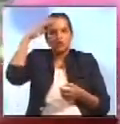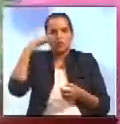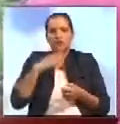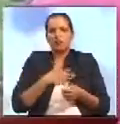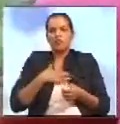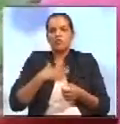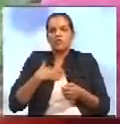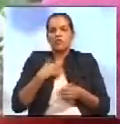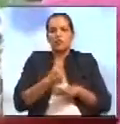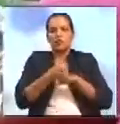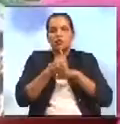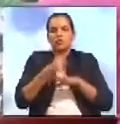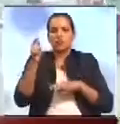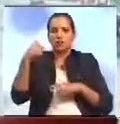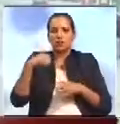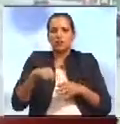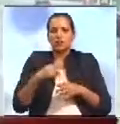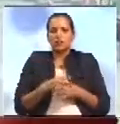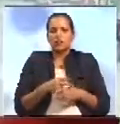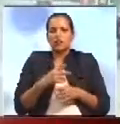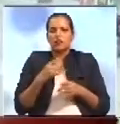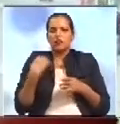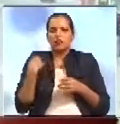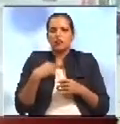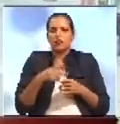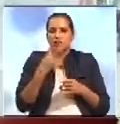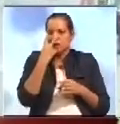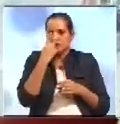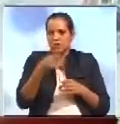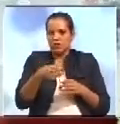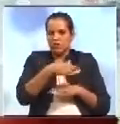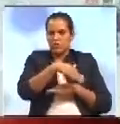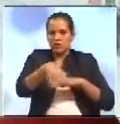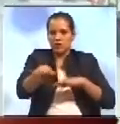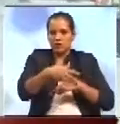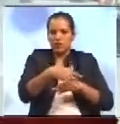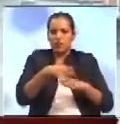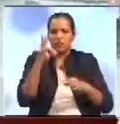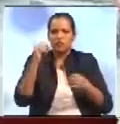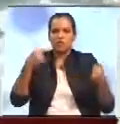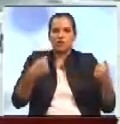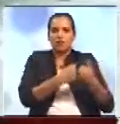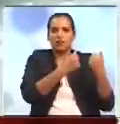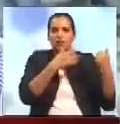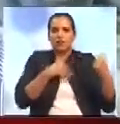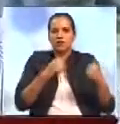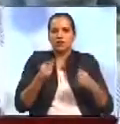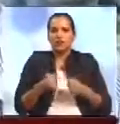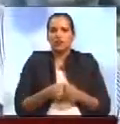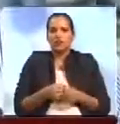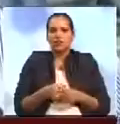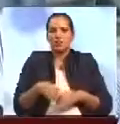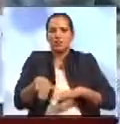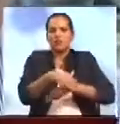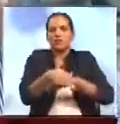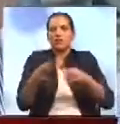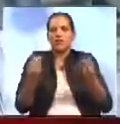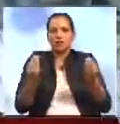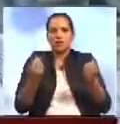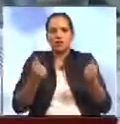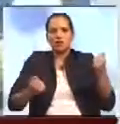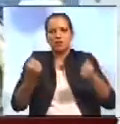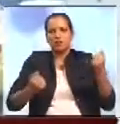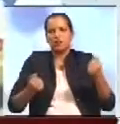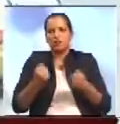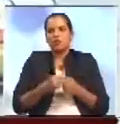haga presencia en horas picos y que se coloquen señaléticas para que no ocurran accidentes de esta magnitud. Y una calle transitada tanto